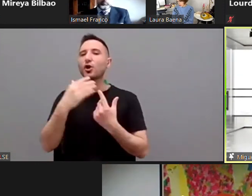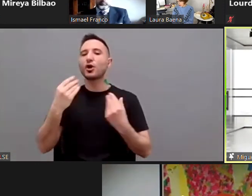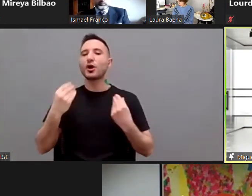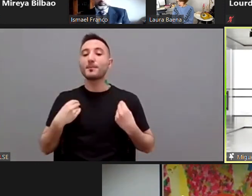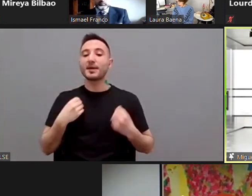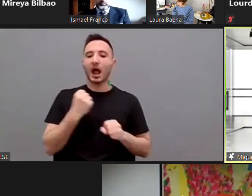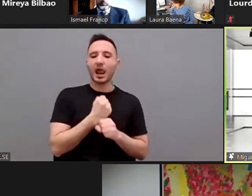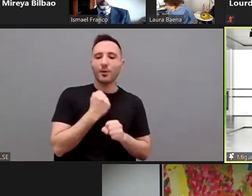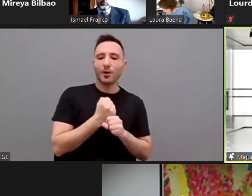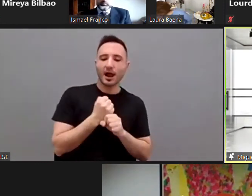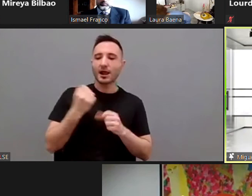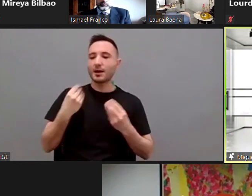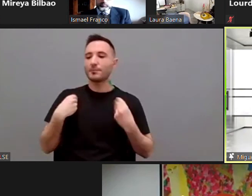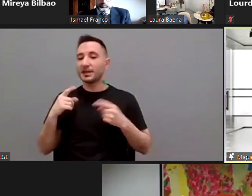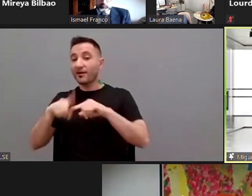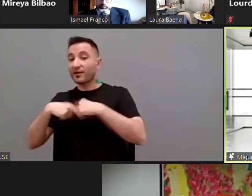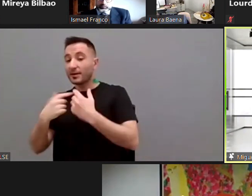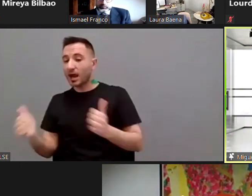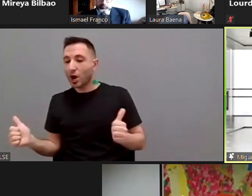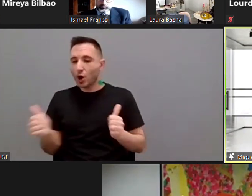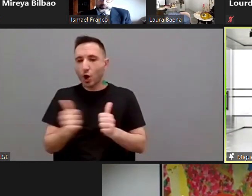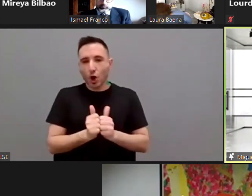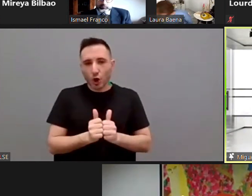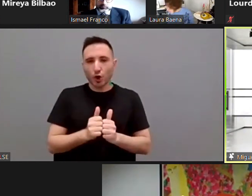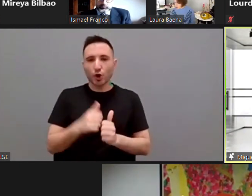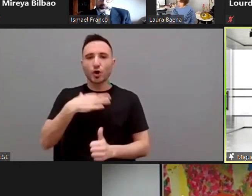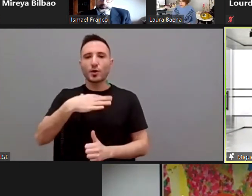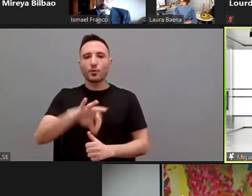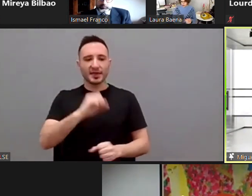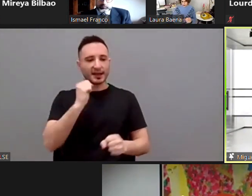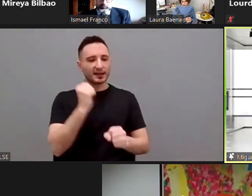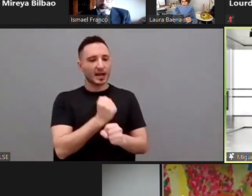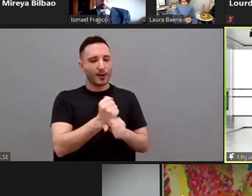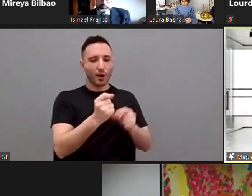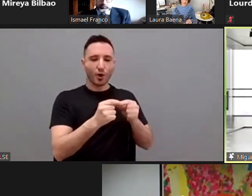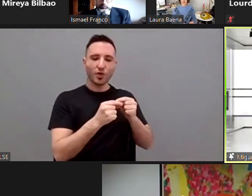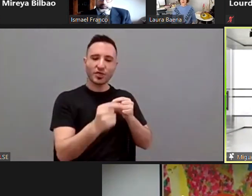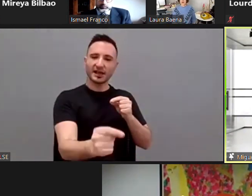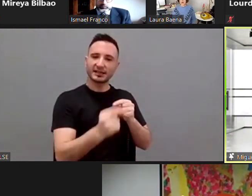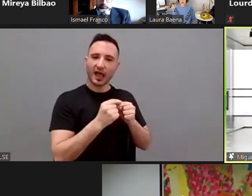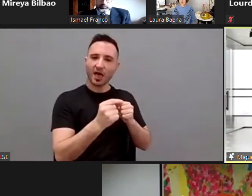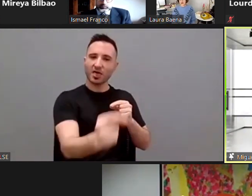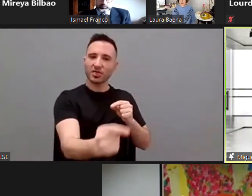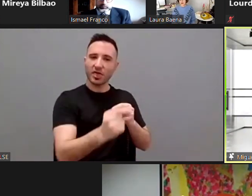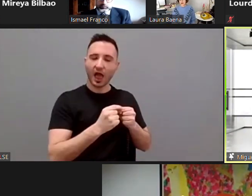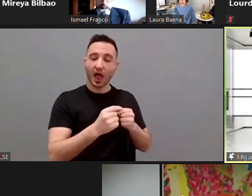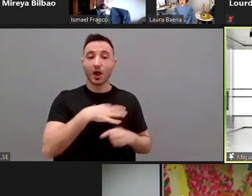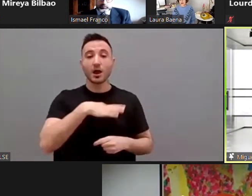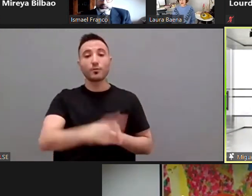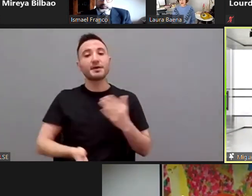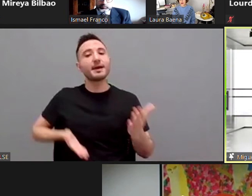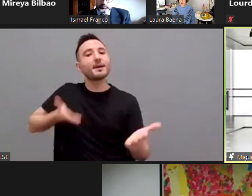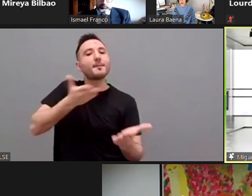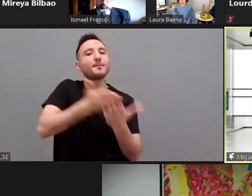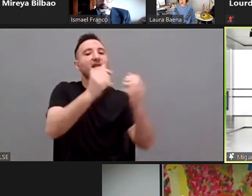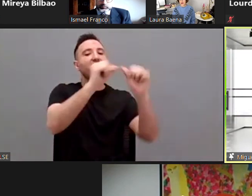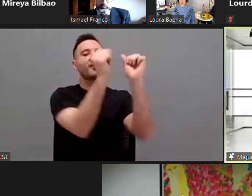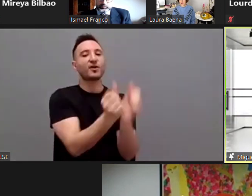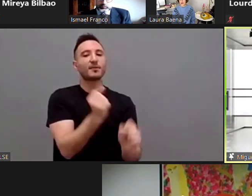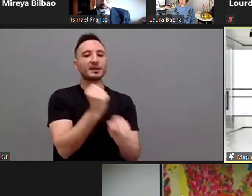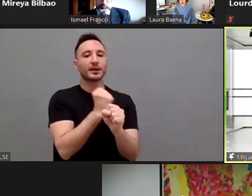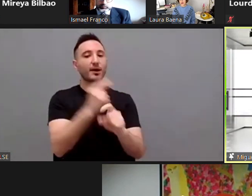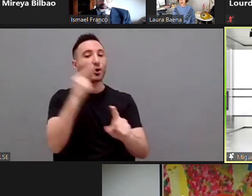trabajador, en caso de que fuera compatible sus funciones laborales con el teletrabajo, ¿podría solicitar esta forma de trabajo para la